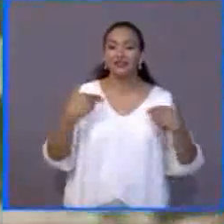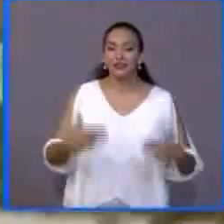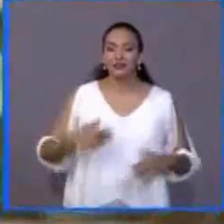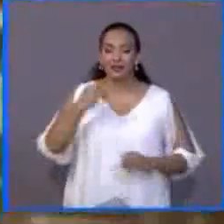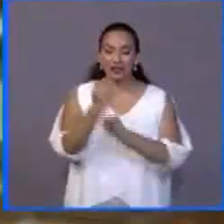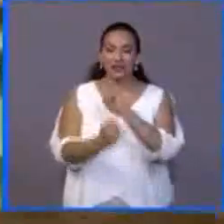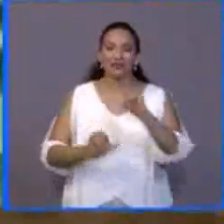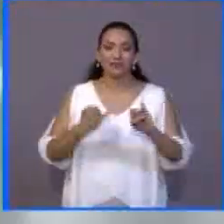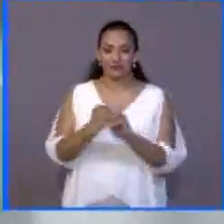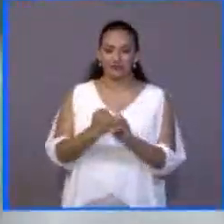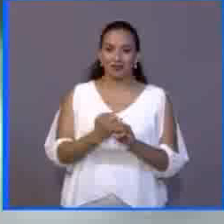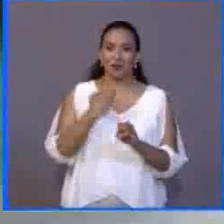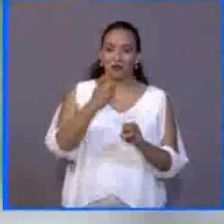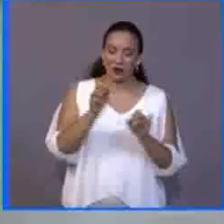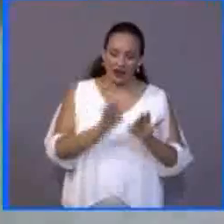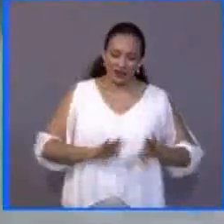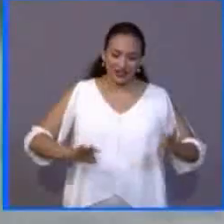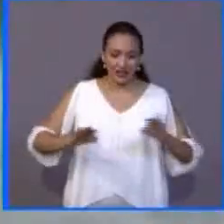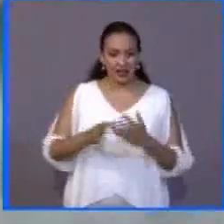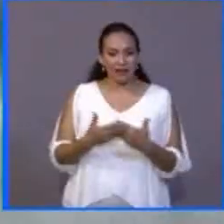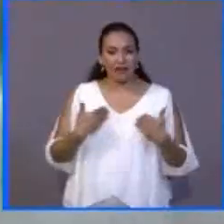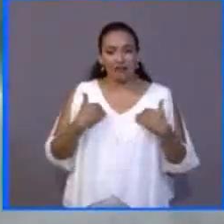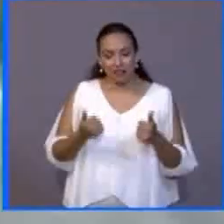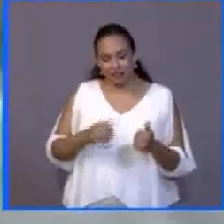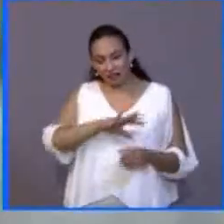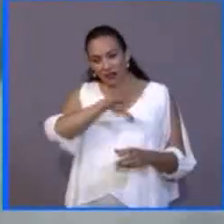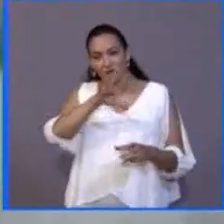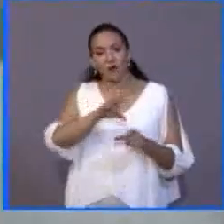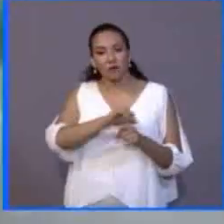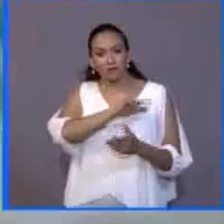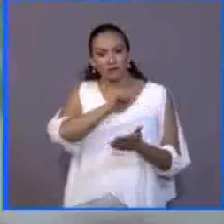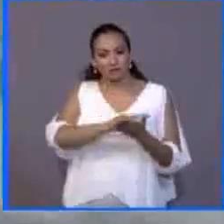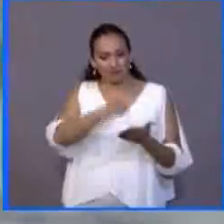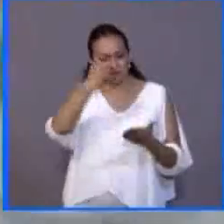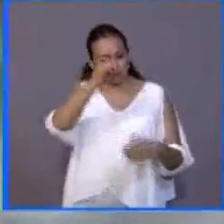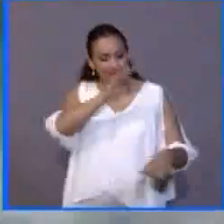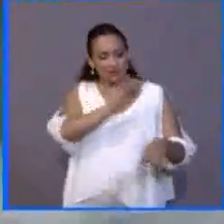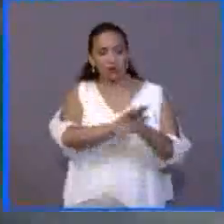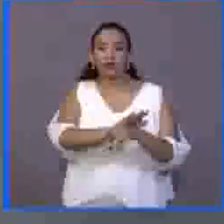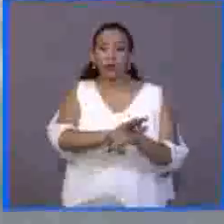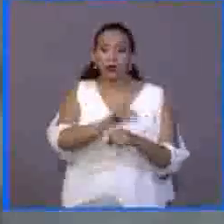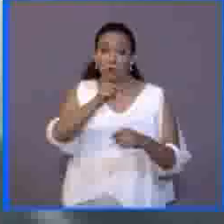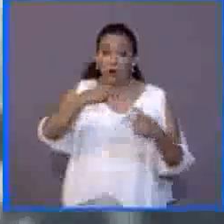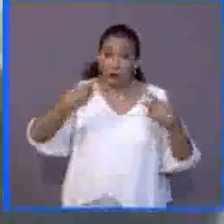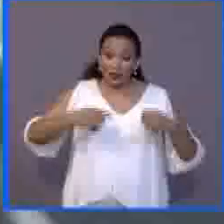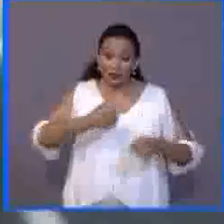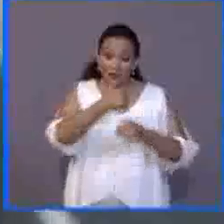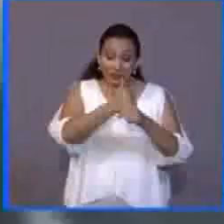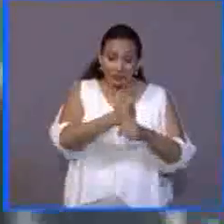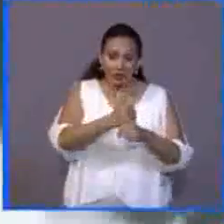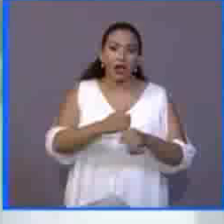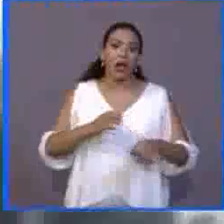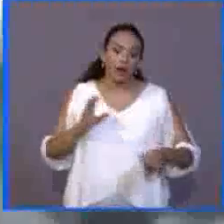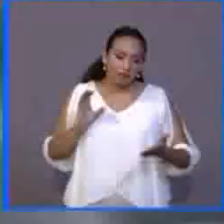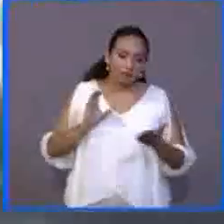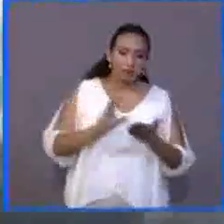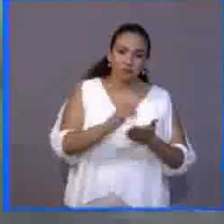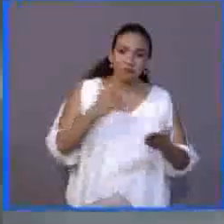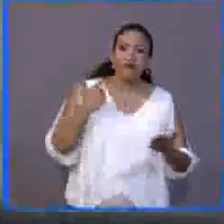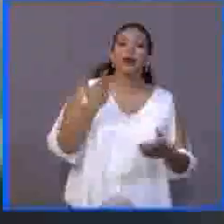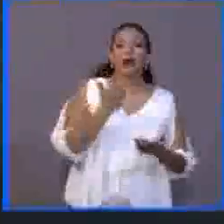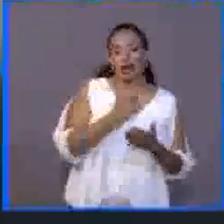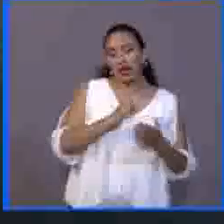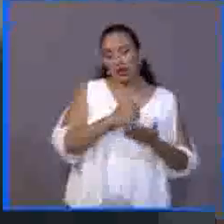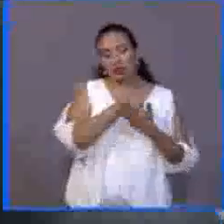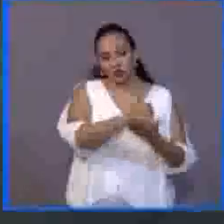es necesario interpretarla de manera acorde con las disposiciones constitucionales para darle efectividad. El hecho de que este